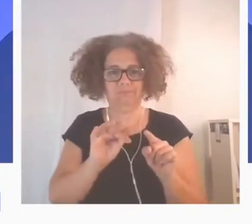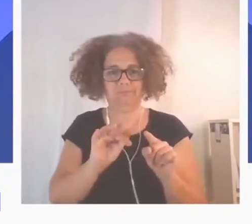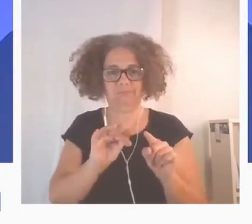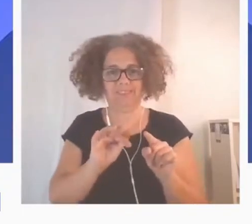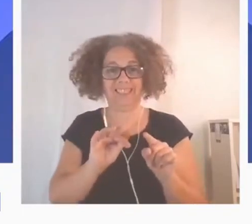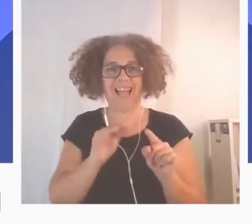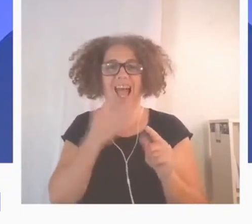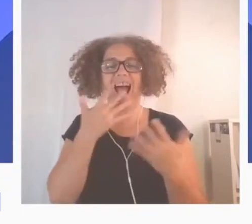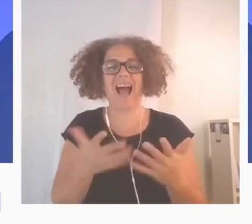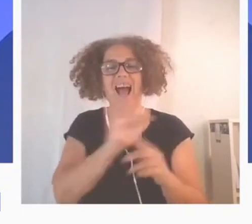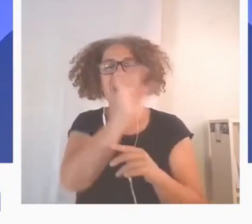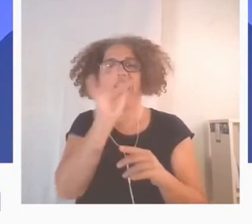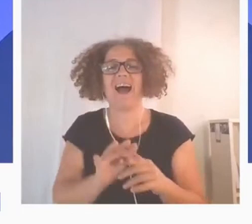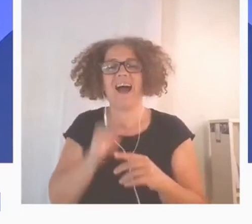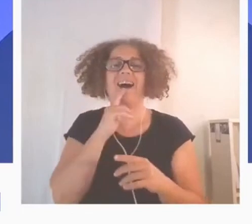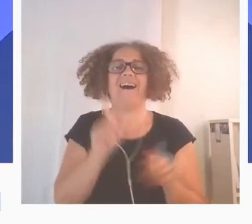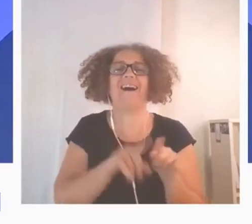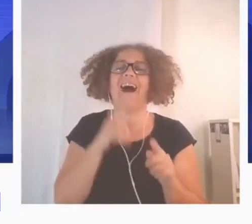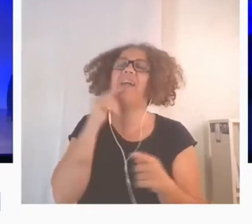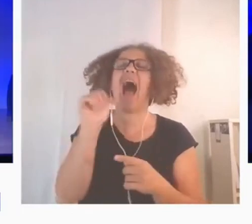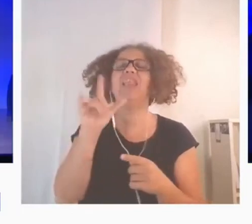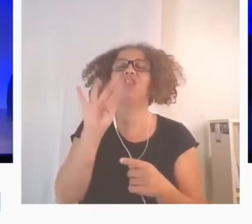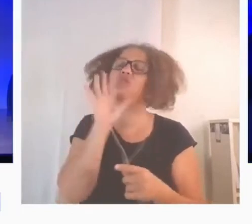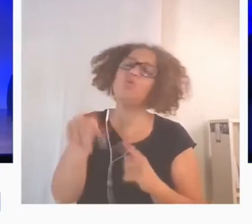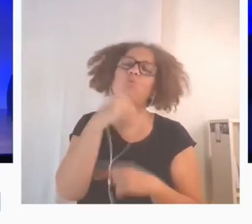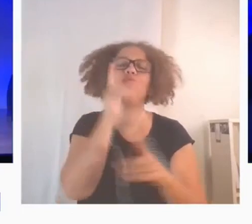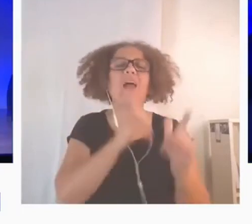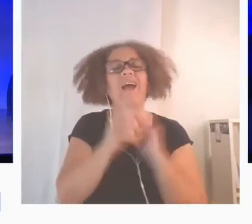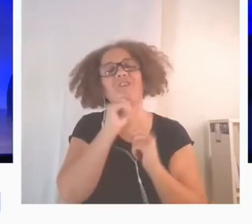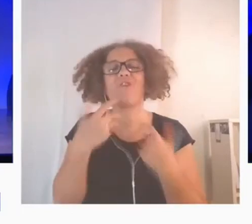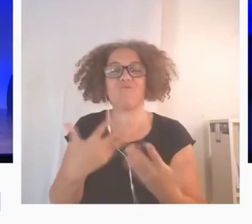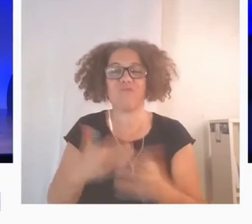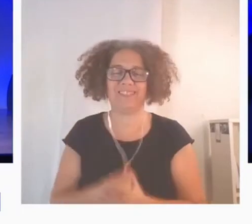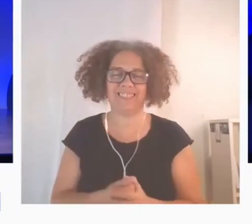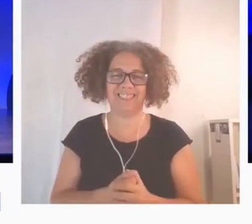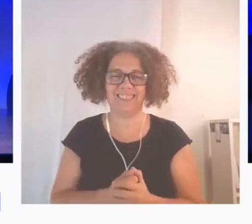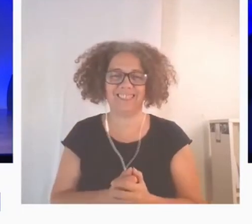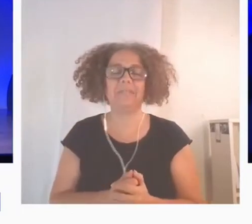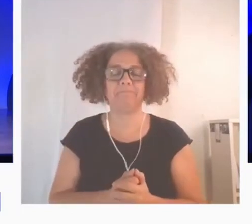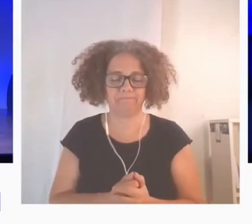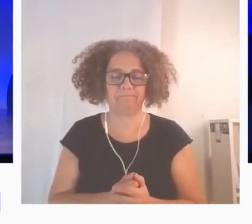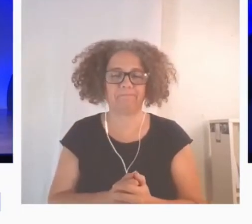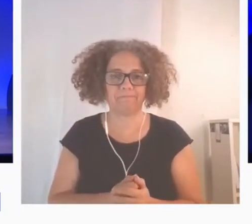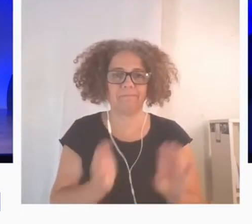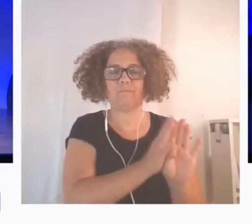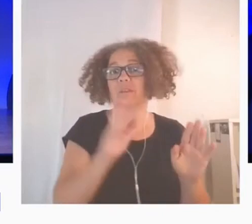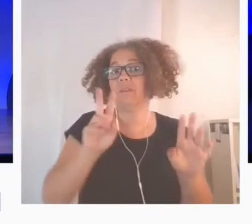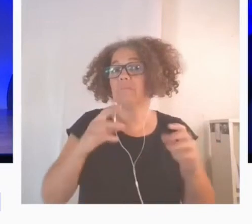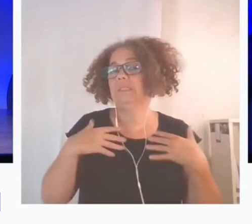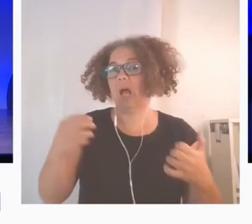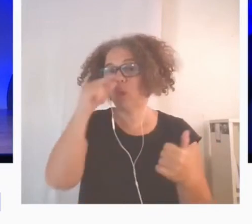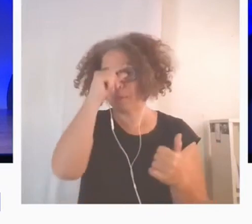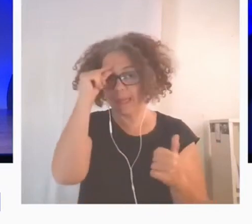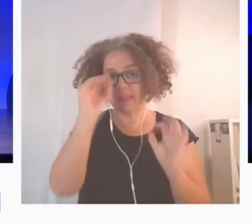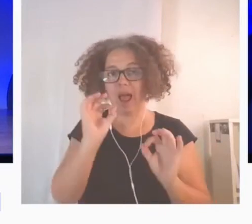Antonio a Vilanova de Gaia en un boleo. La salud mental, pero fuera de bromas, no me